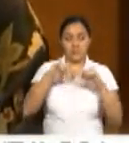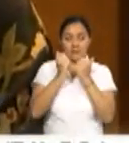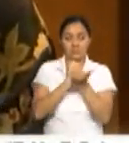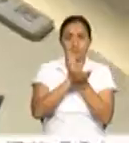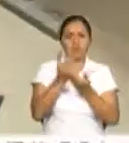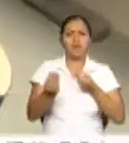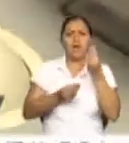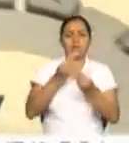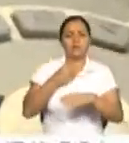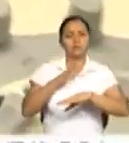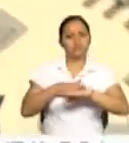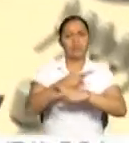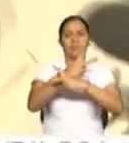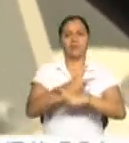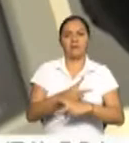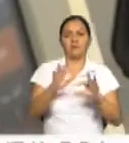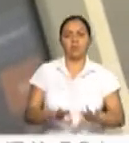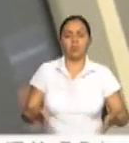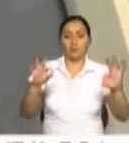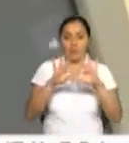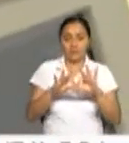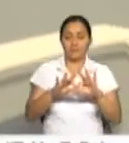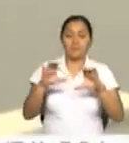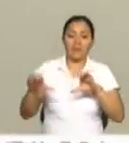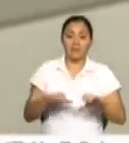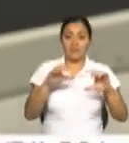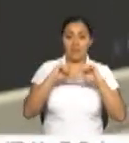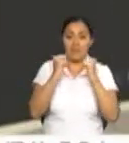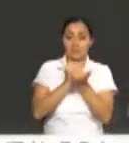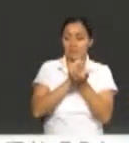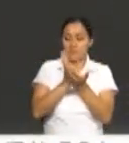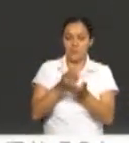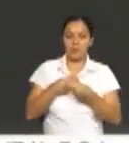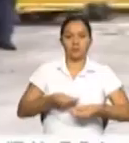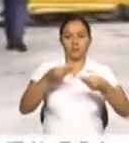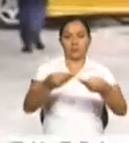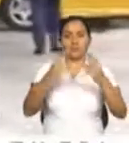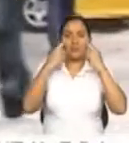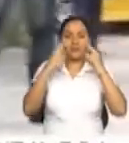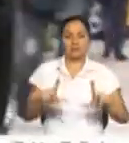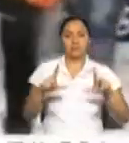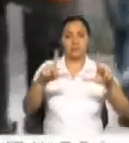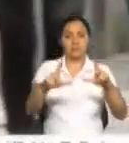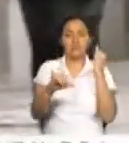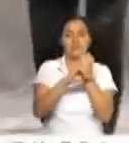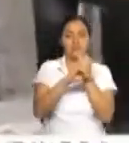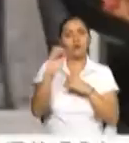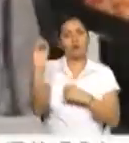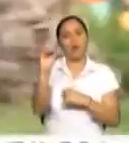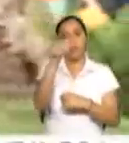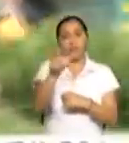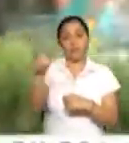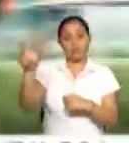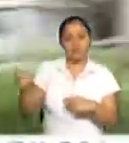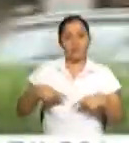es prevenir. A la par de las actividades, la Asamblea Nacional realizará la entrega de reconocimientos a instituciones o personas que han dedicado su vida a este